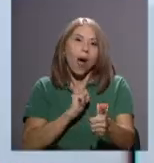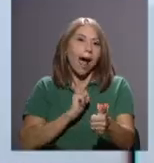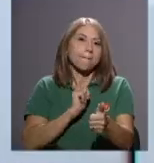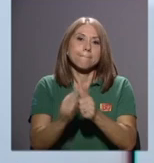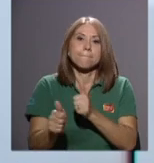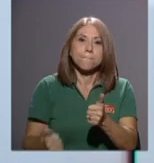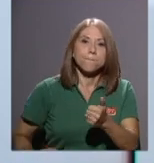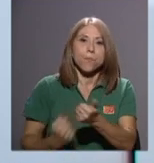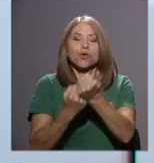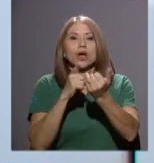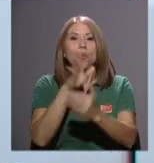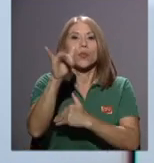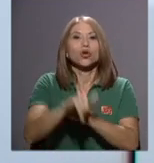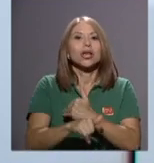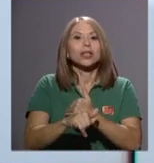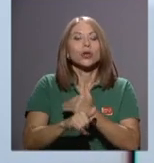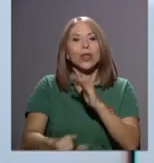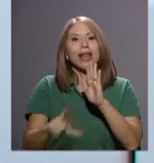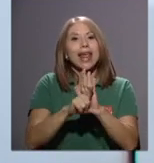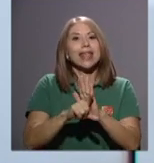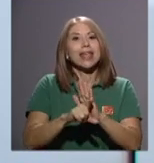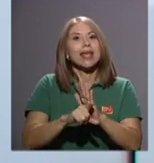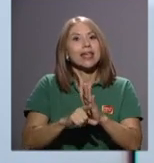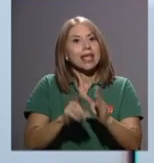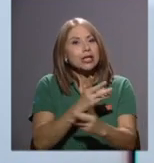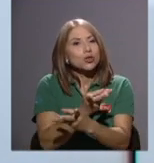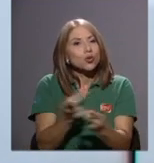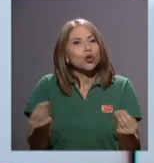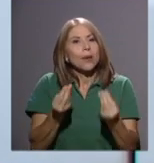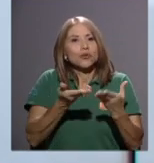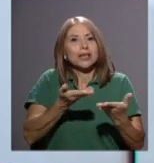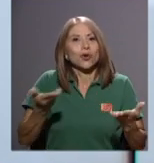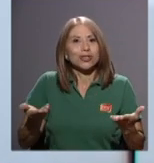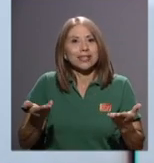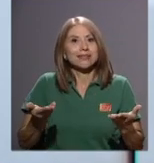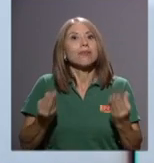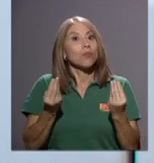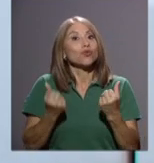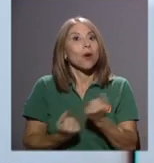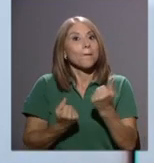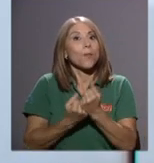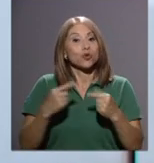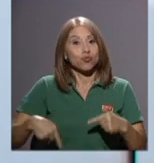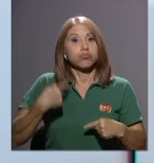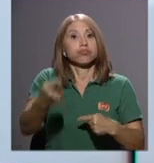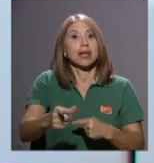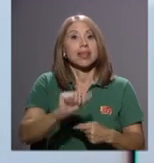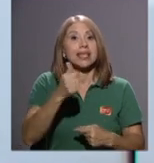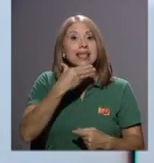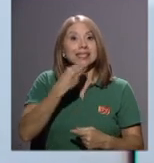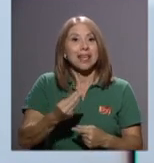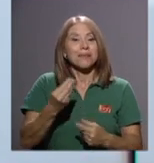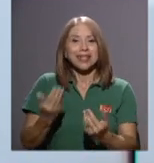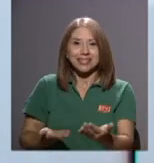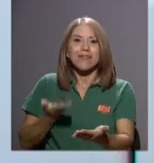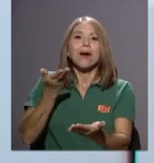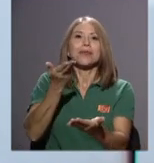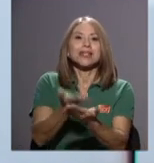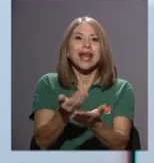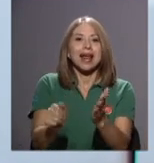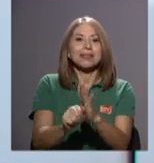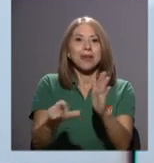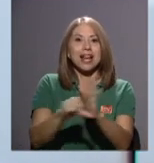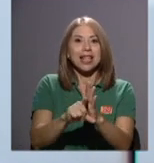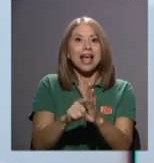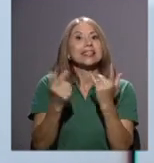solucionarlo. Y de verdad que hasta este momento hemos recibido mucho apoyo y el 10 de diciembre se va a presentar en la Asamblea Legislativa y se espera que